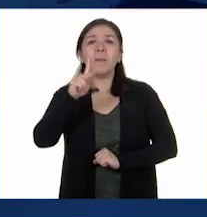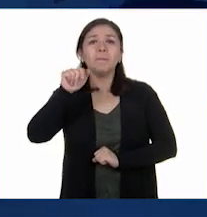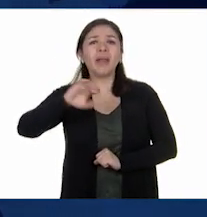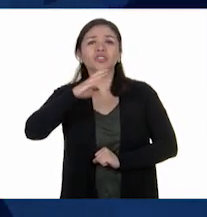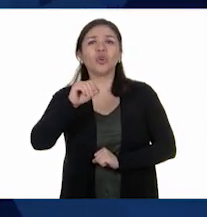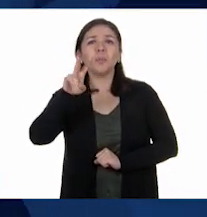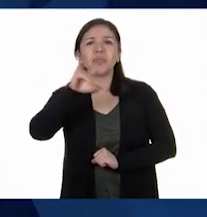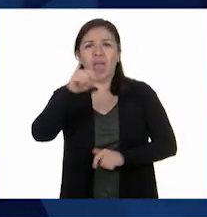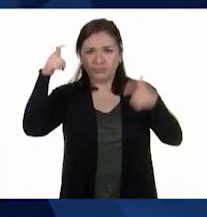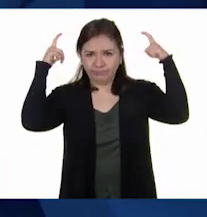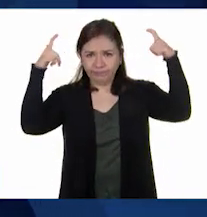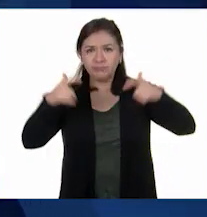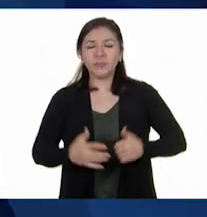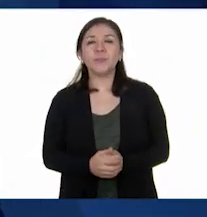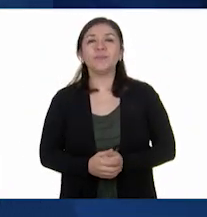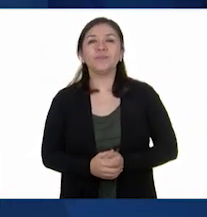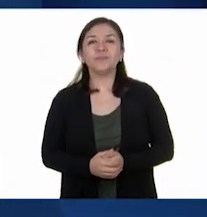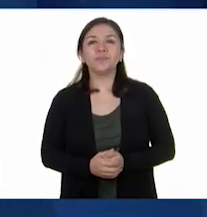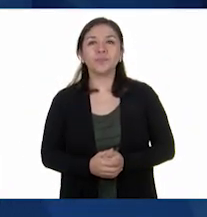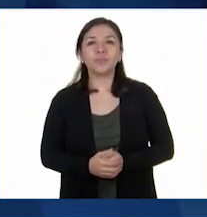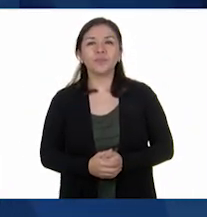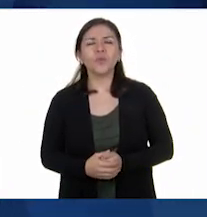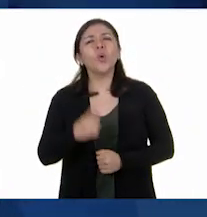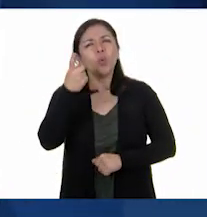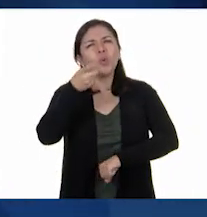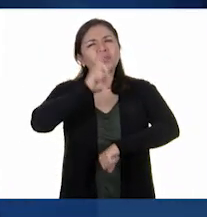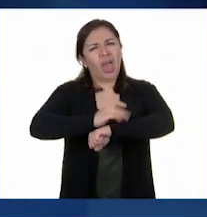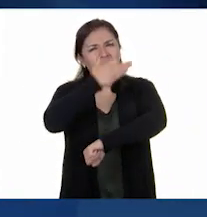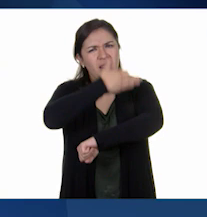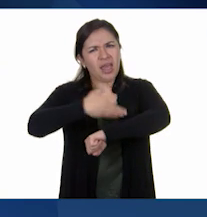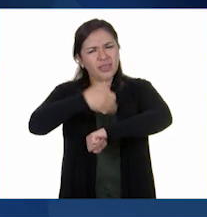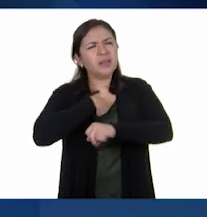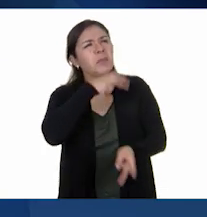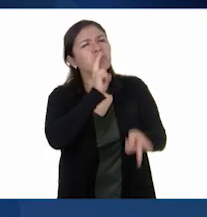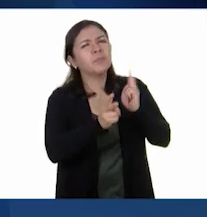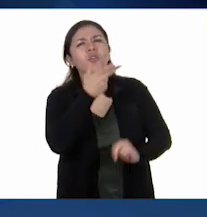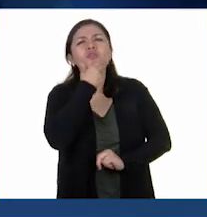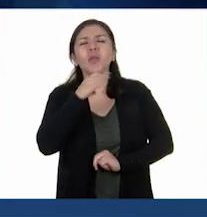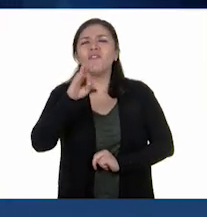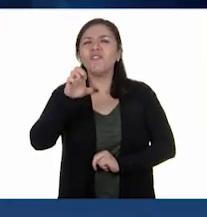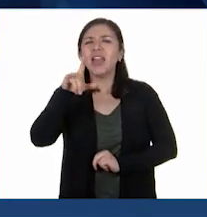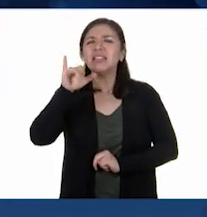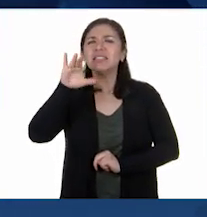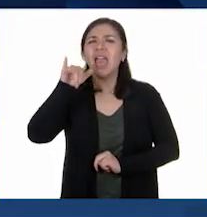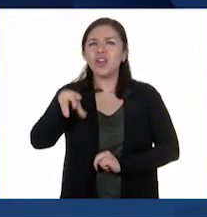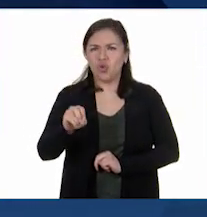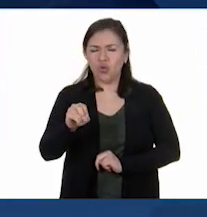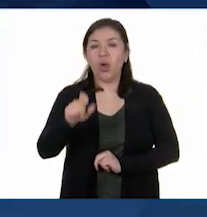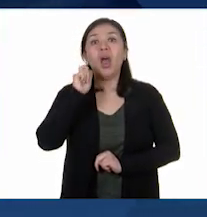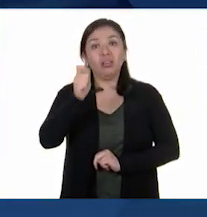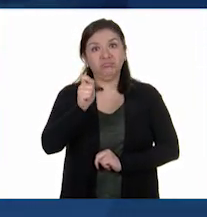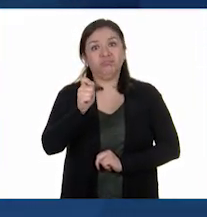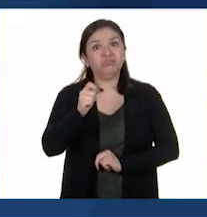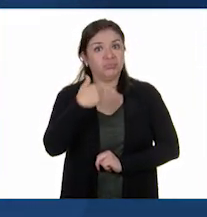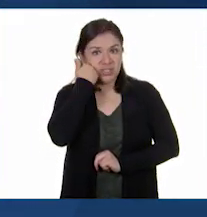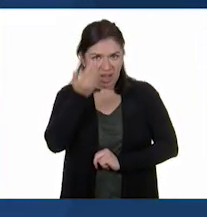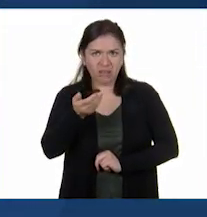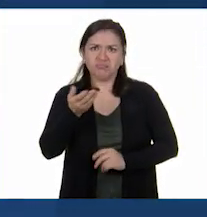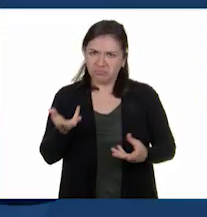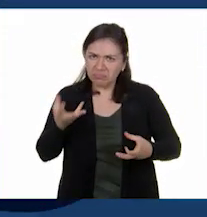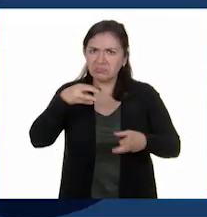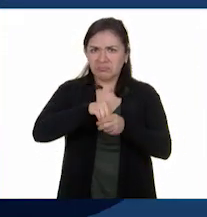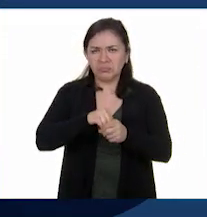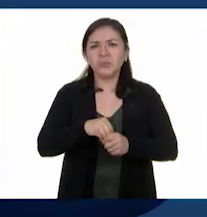5. Una tarde habló conmigo a solas Feliciano Domínguez, que era uno de los comprometidos. Me dijo